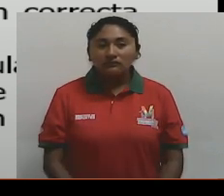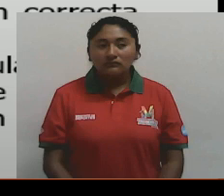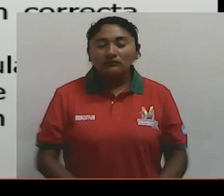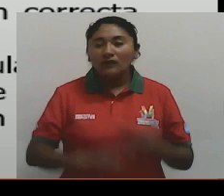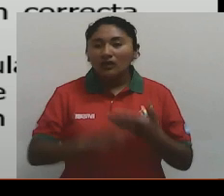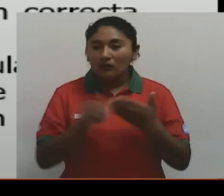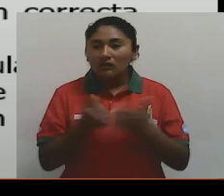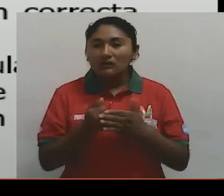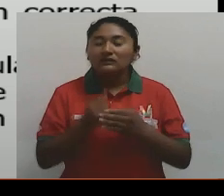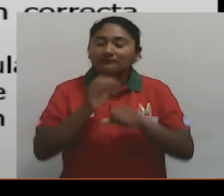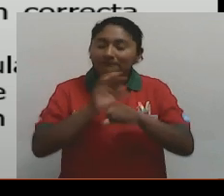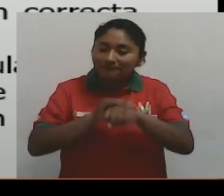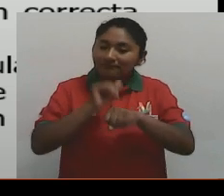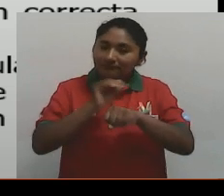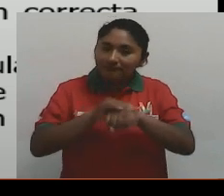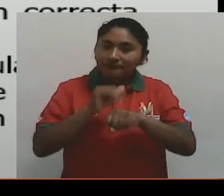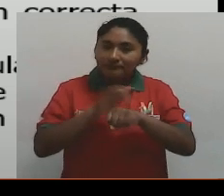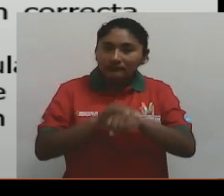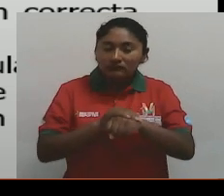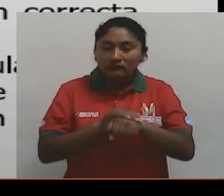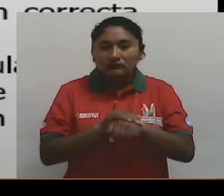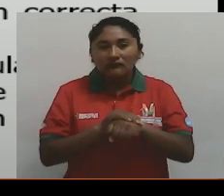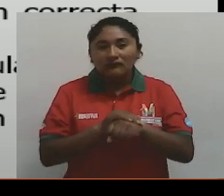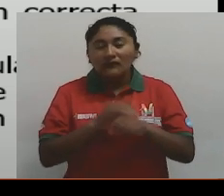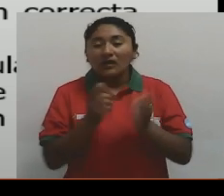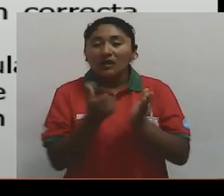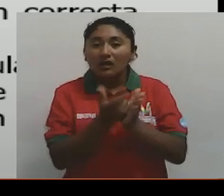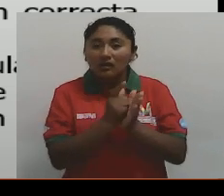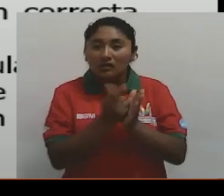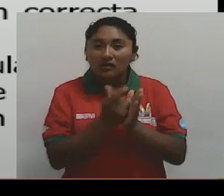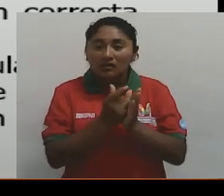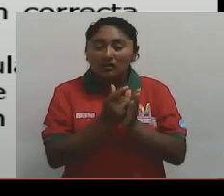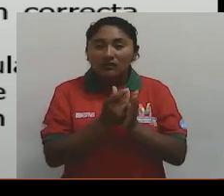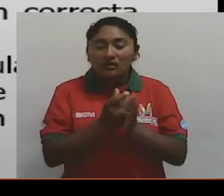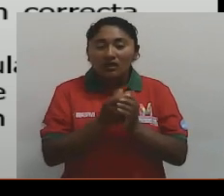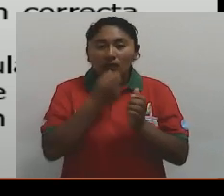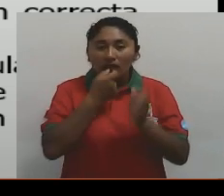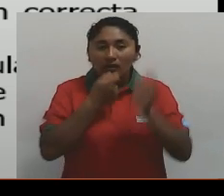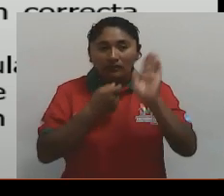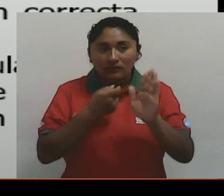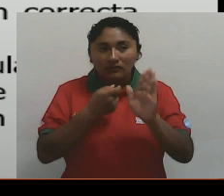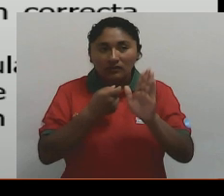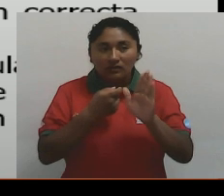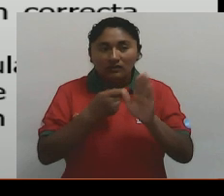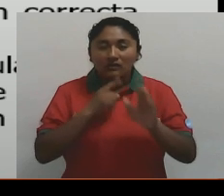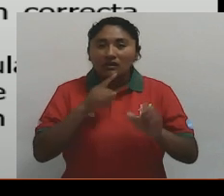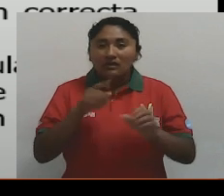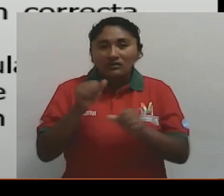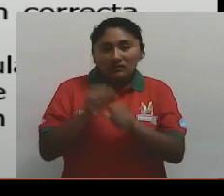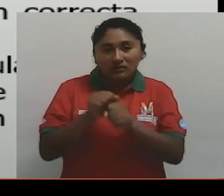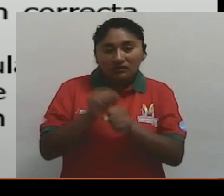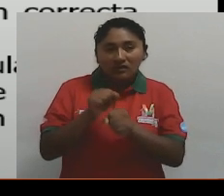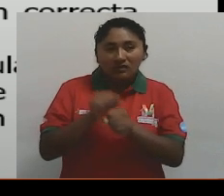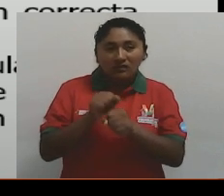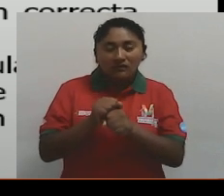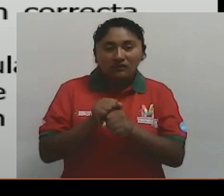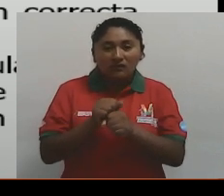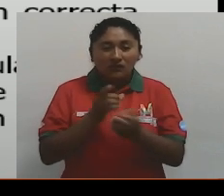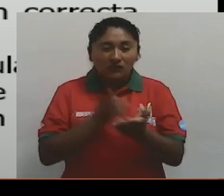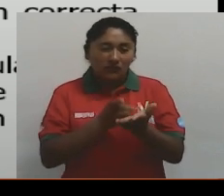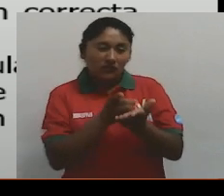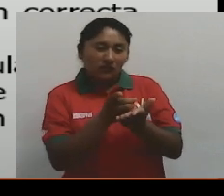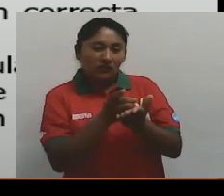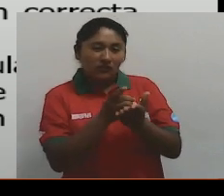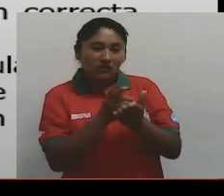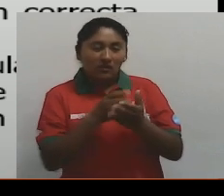estas recomendaciones que dice la guía de arbitraje, el instructivo de arbitraje y el libro de casos, se los va aplicando directamente en los